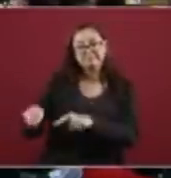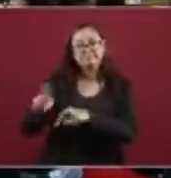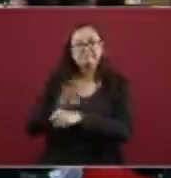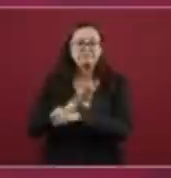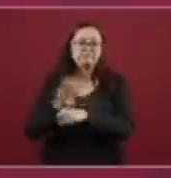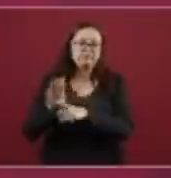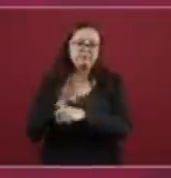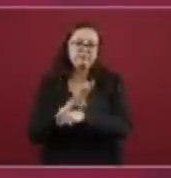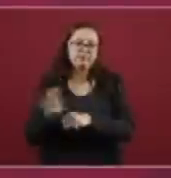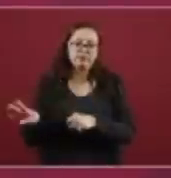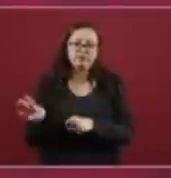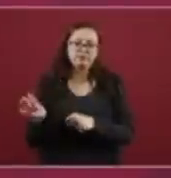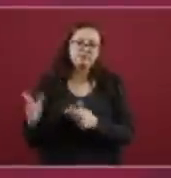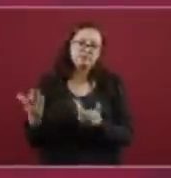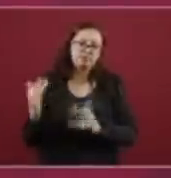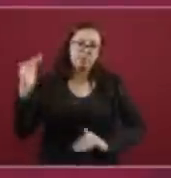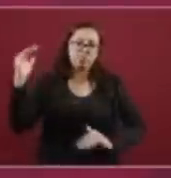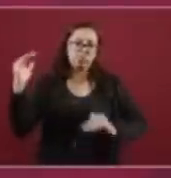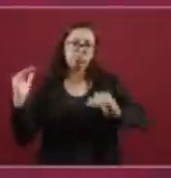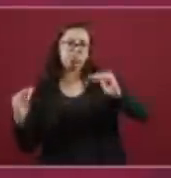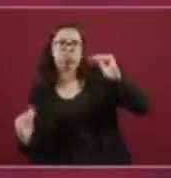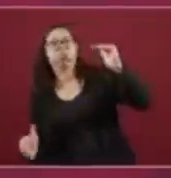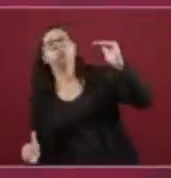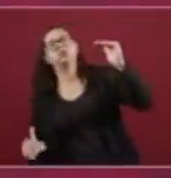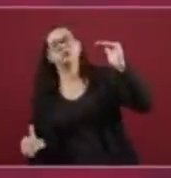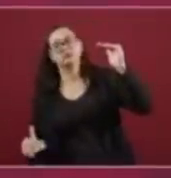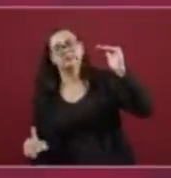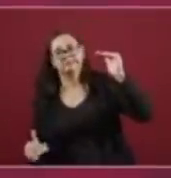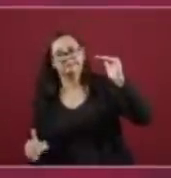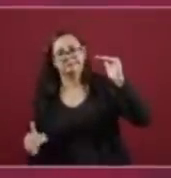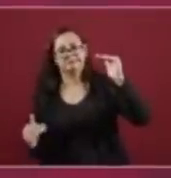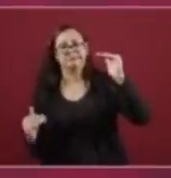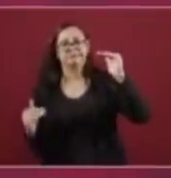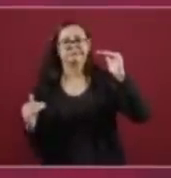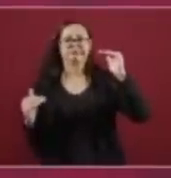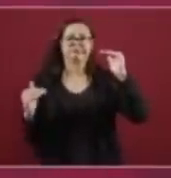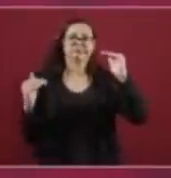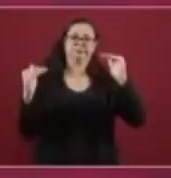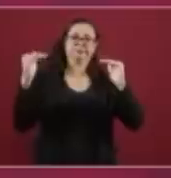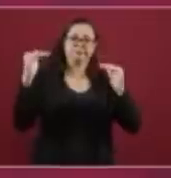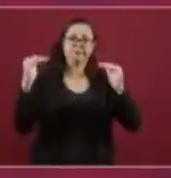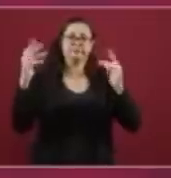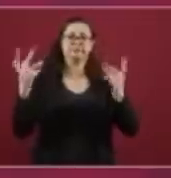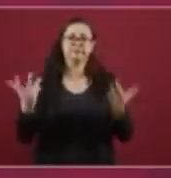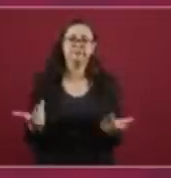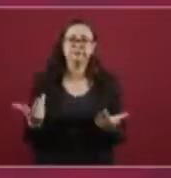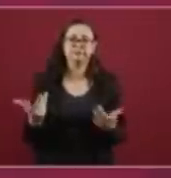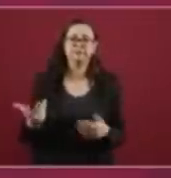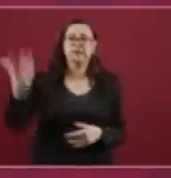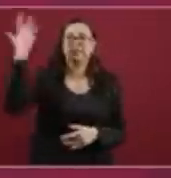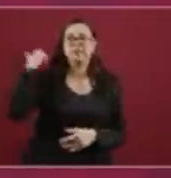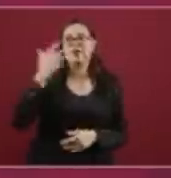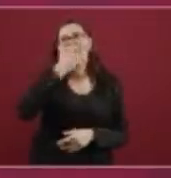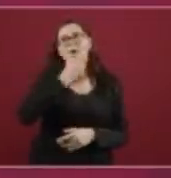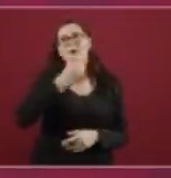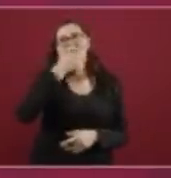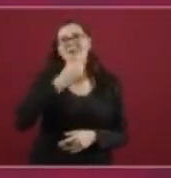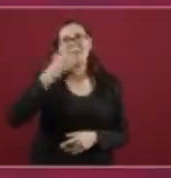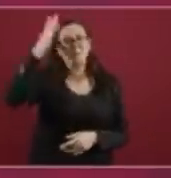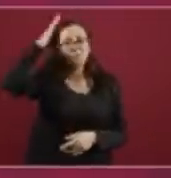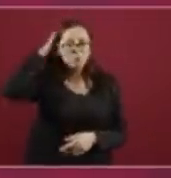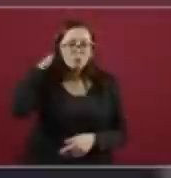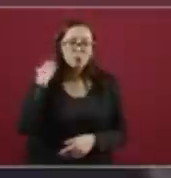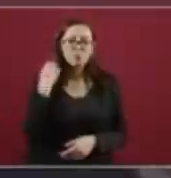aminorar la monstruosa desigualdad que existe, es llevar a la práctica lo que decía Morelos, que se modere